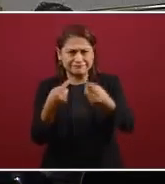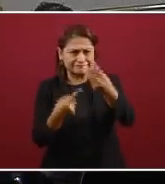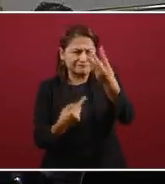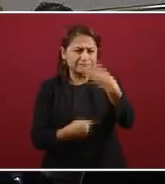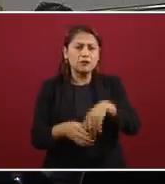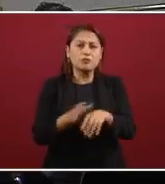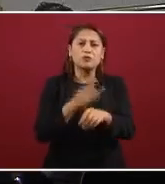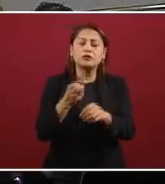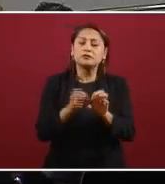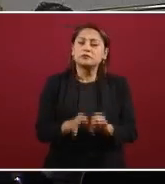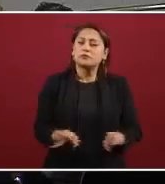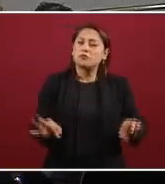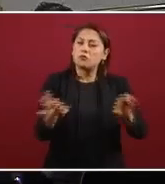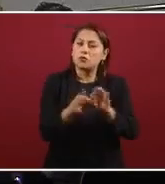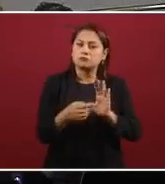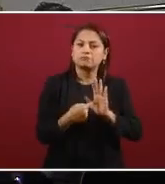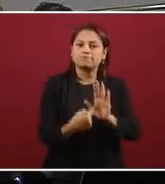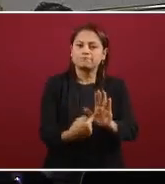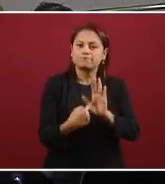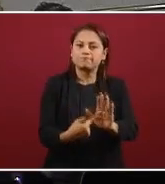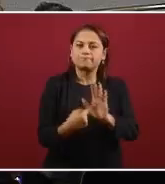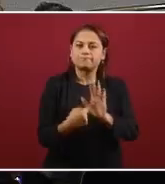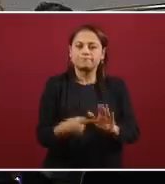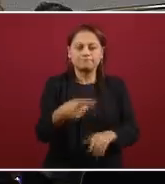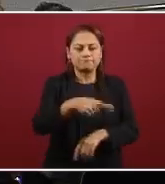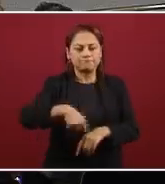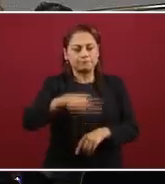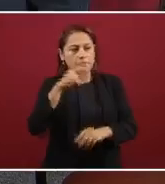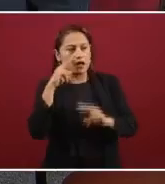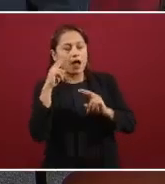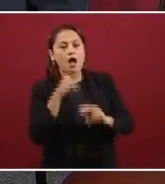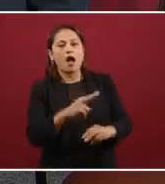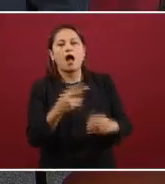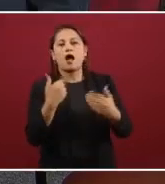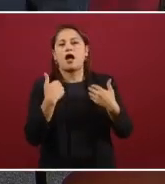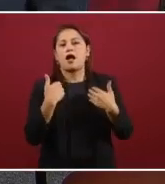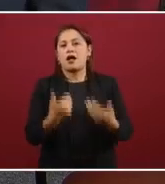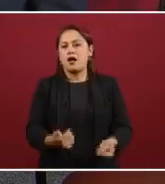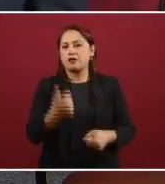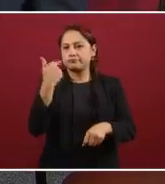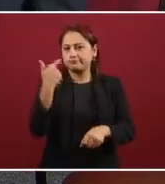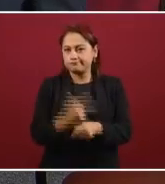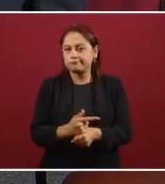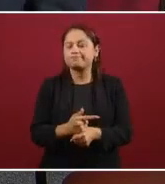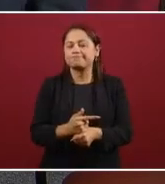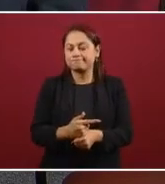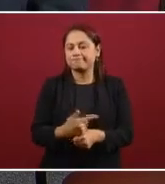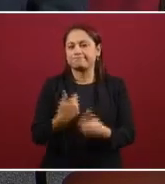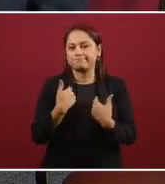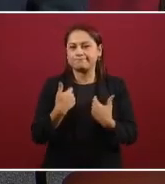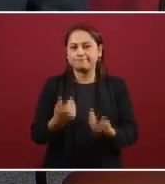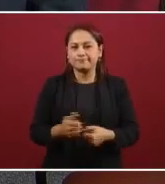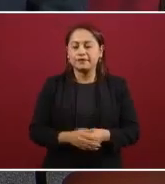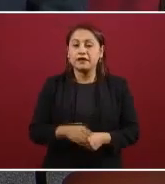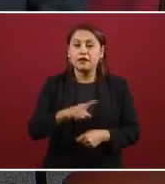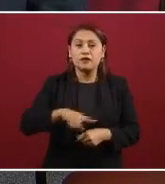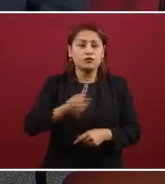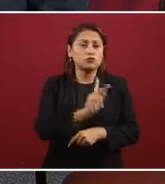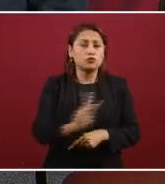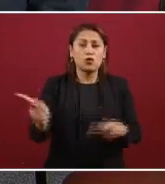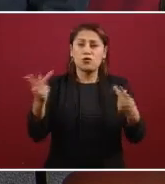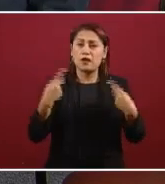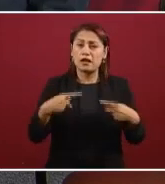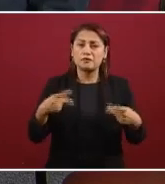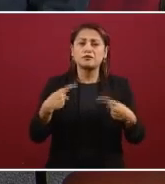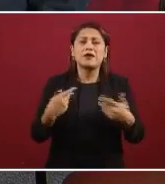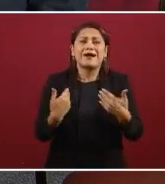muy localizadas y focalizadas para poder lograr esta conciencia y que la gente sepa qué puede